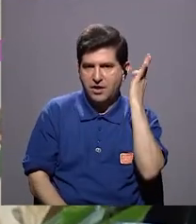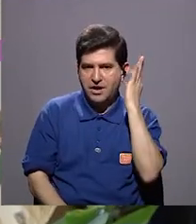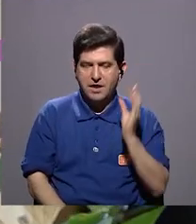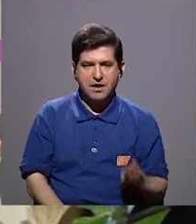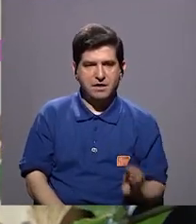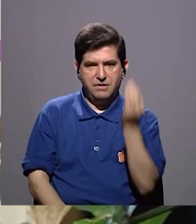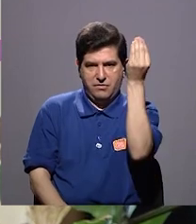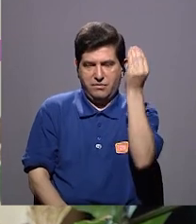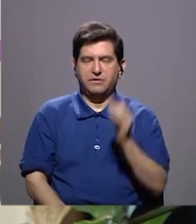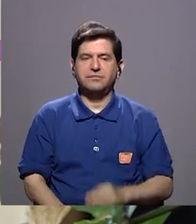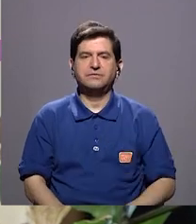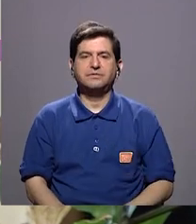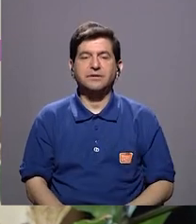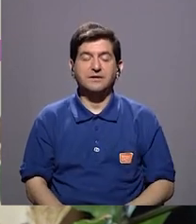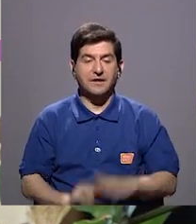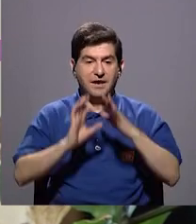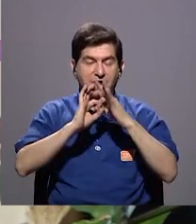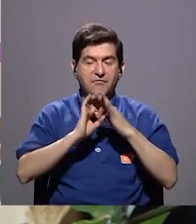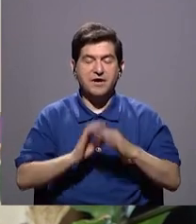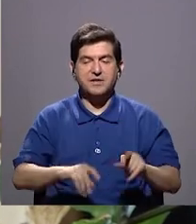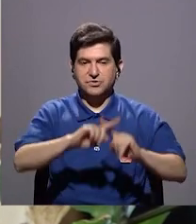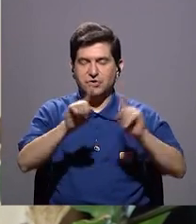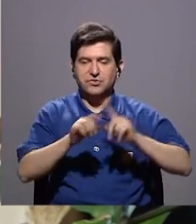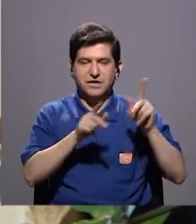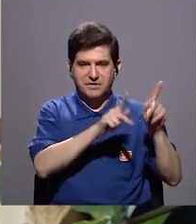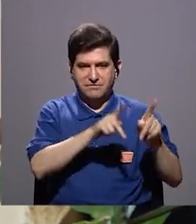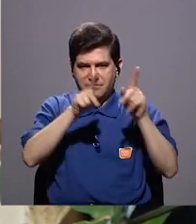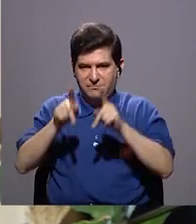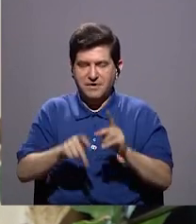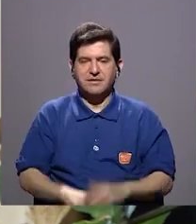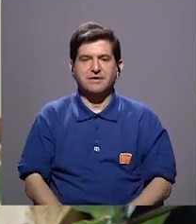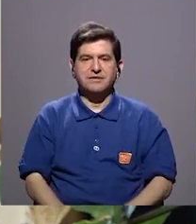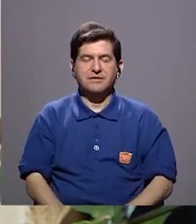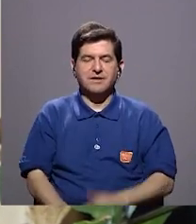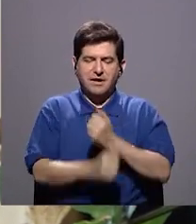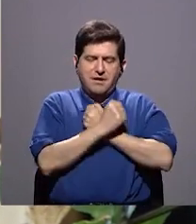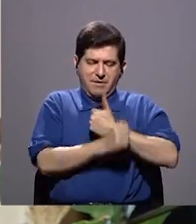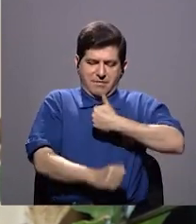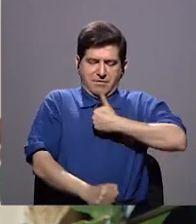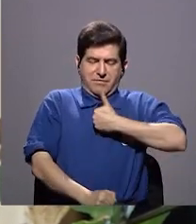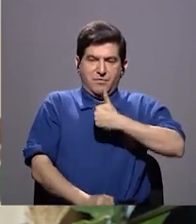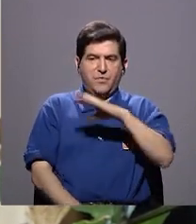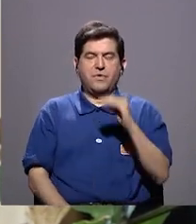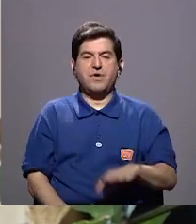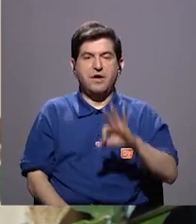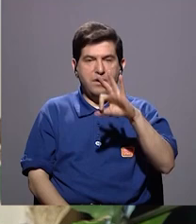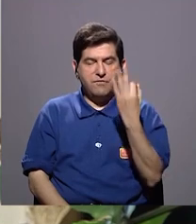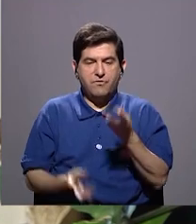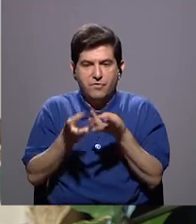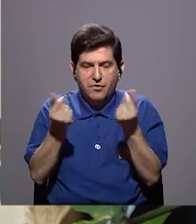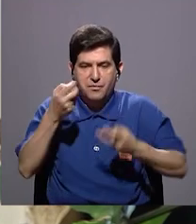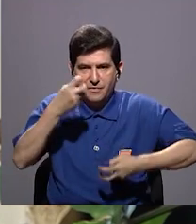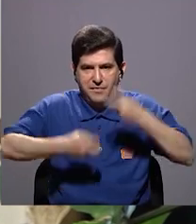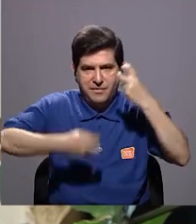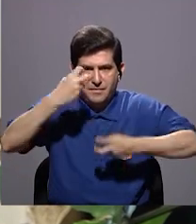y adolescente, en donde las relaciones interpersonales, la autoestima y la manera en